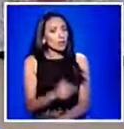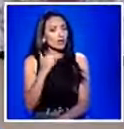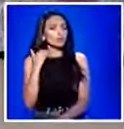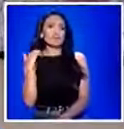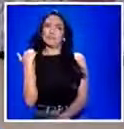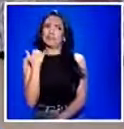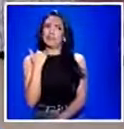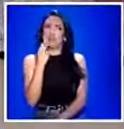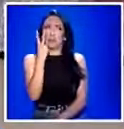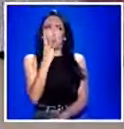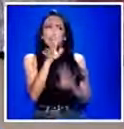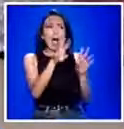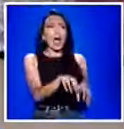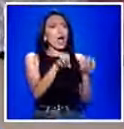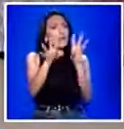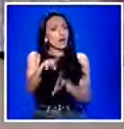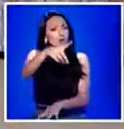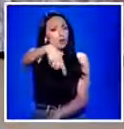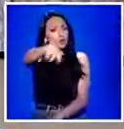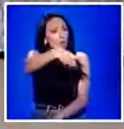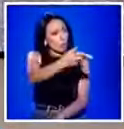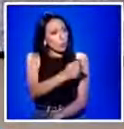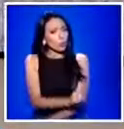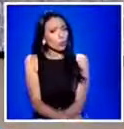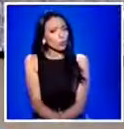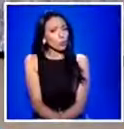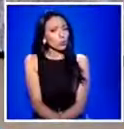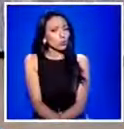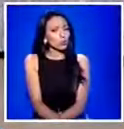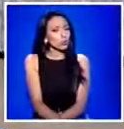abandono evidente en esa zona, mi vecina.